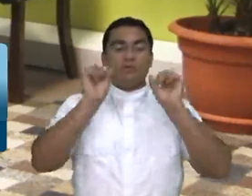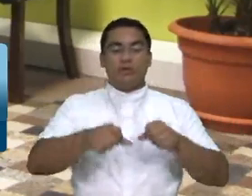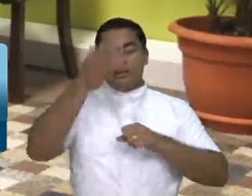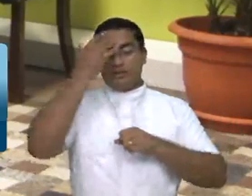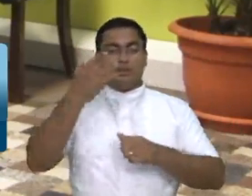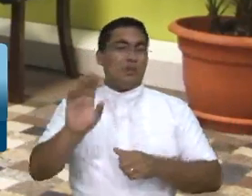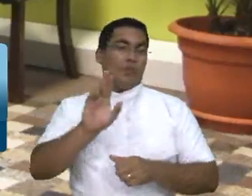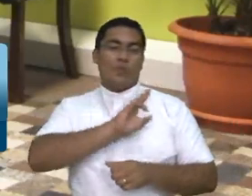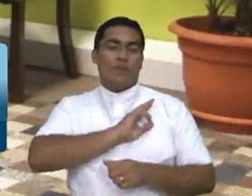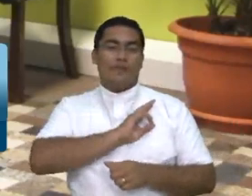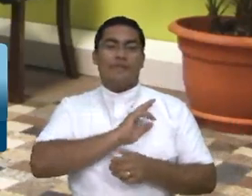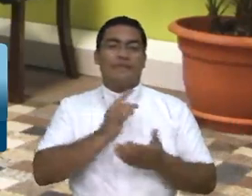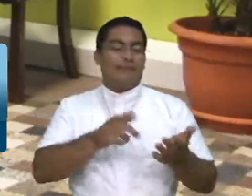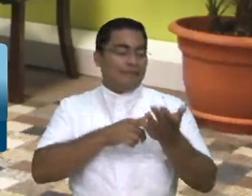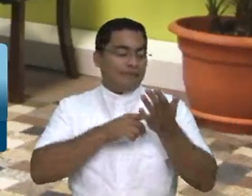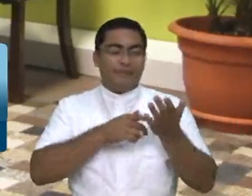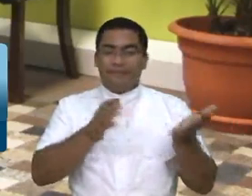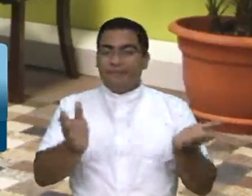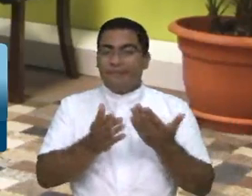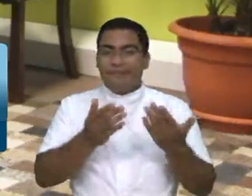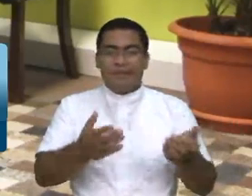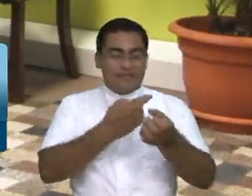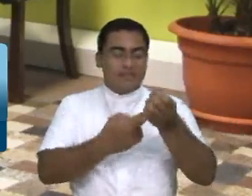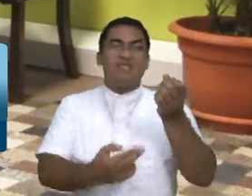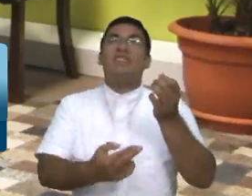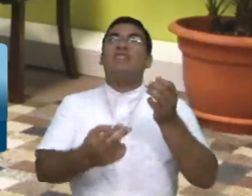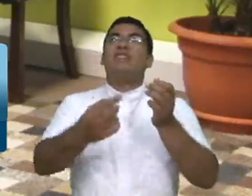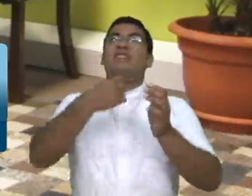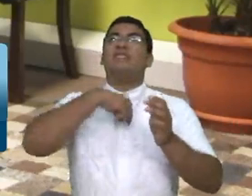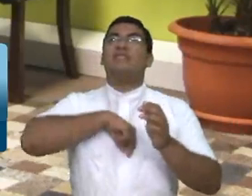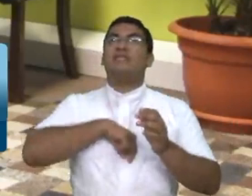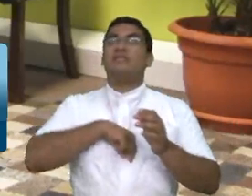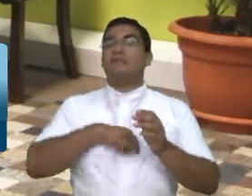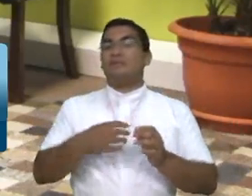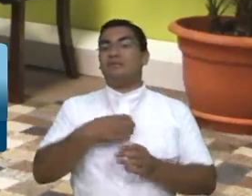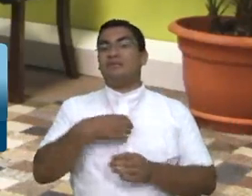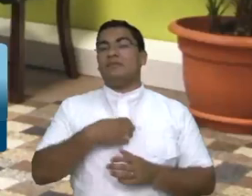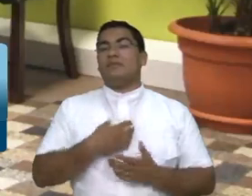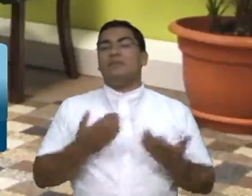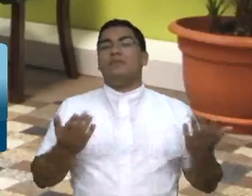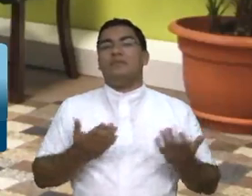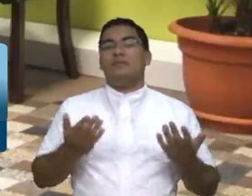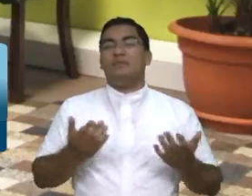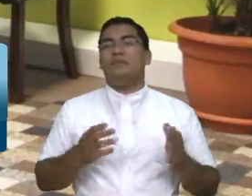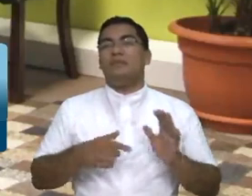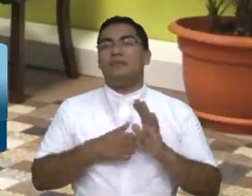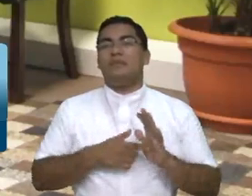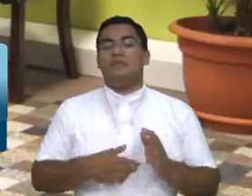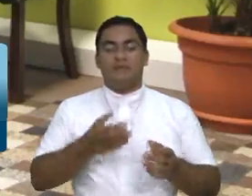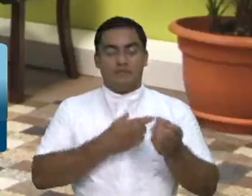no hay una demostración externa del sangrado que uno lo ve con su ojo, pues. Claro. ¿Cómo saber si yo tengo un